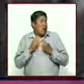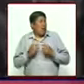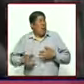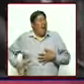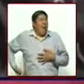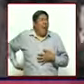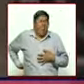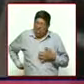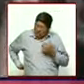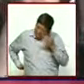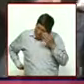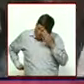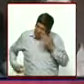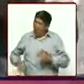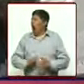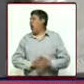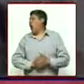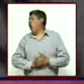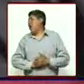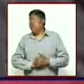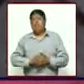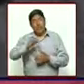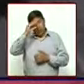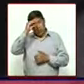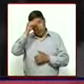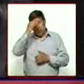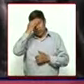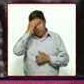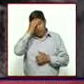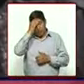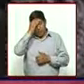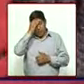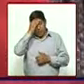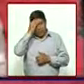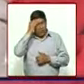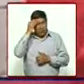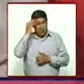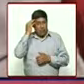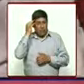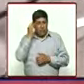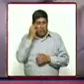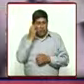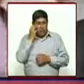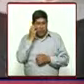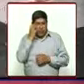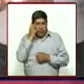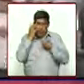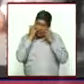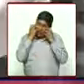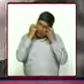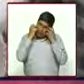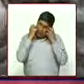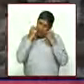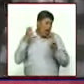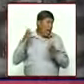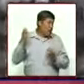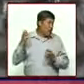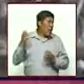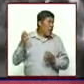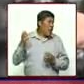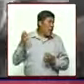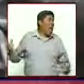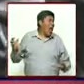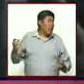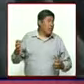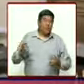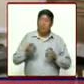en articulaciones o el estómago. En los varones más vemos como la irritación, son más impulsivos para responder, no